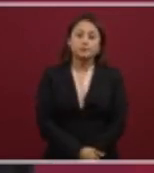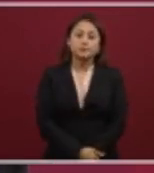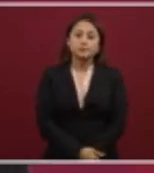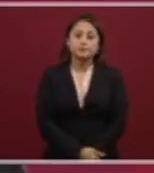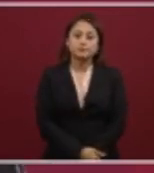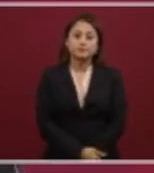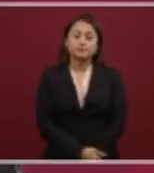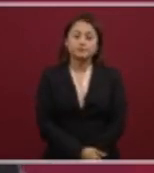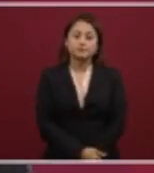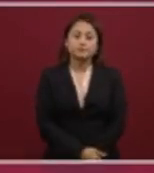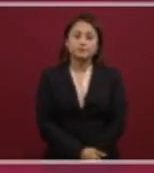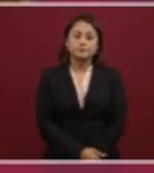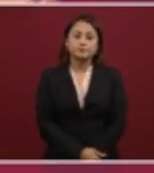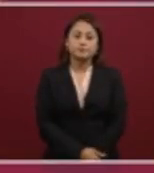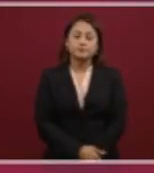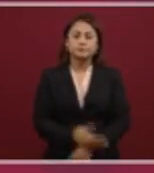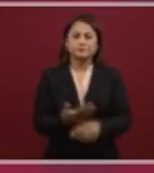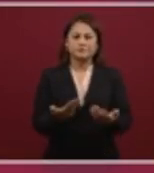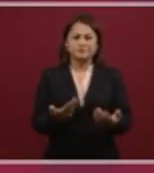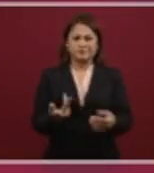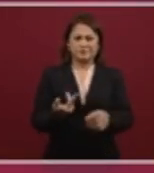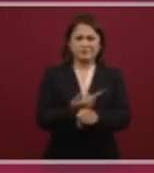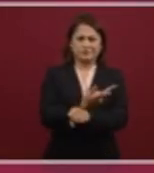Entonces, pero ¿y el resto?